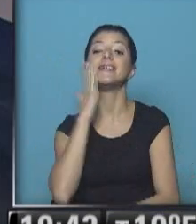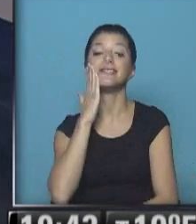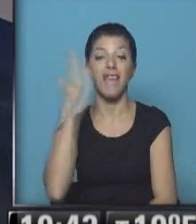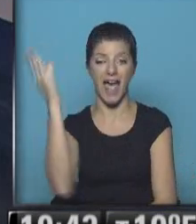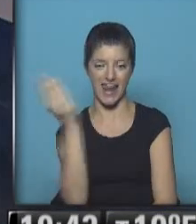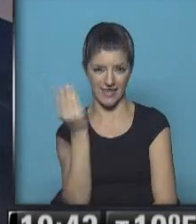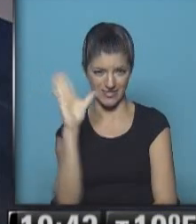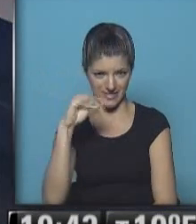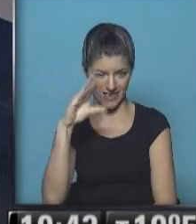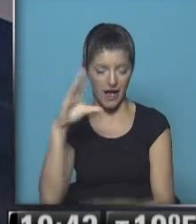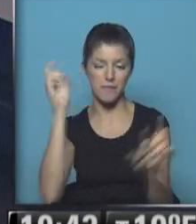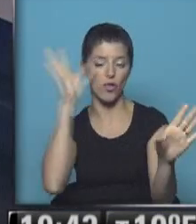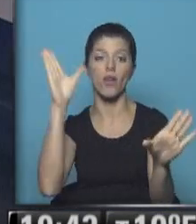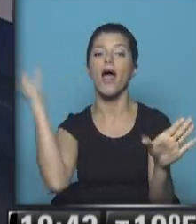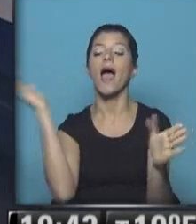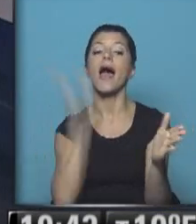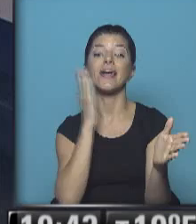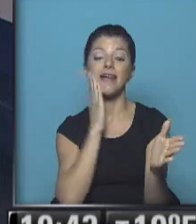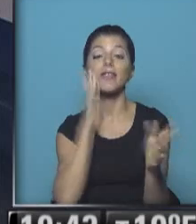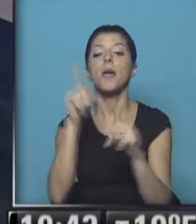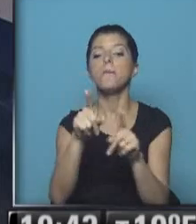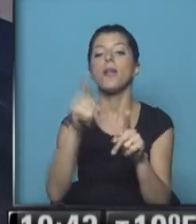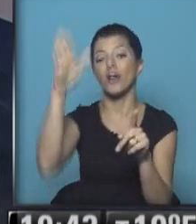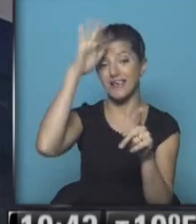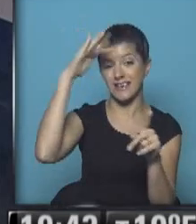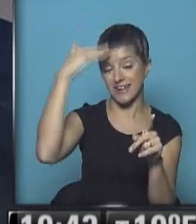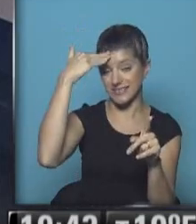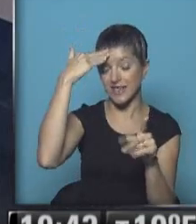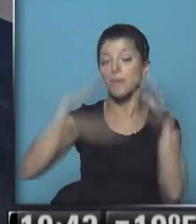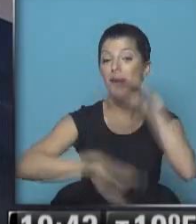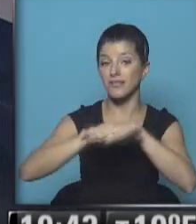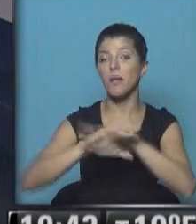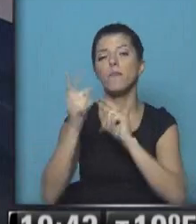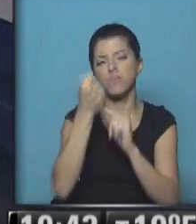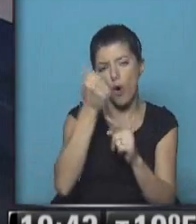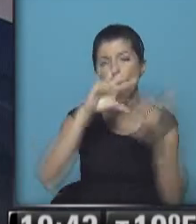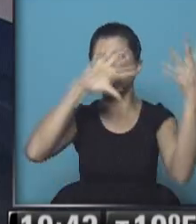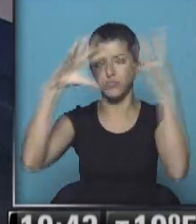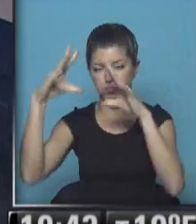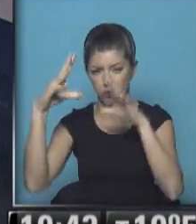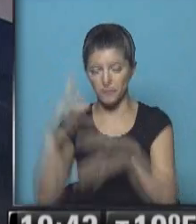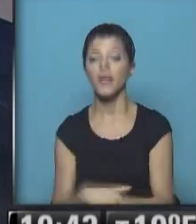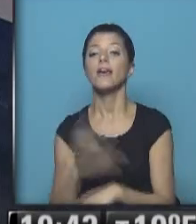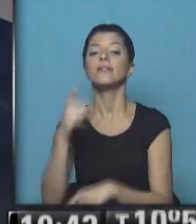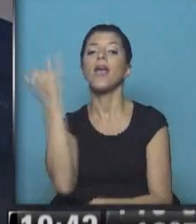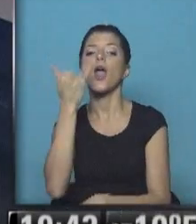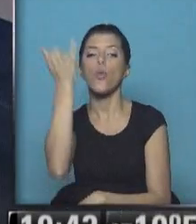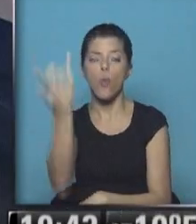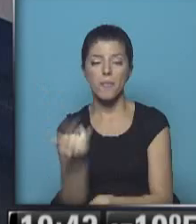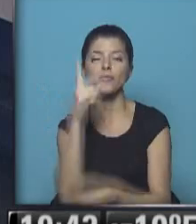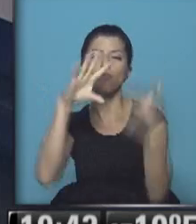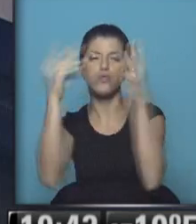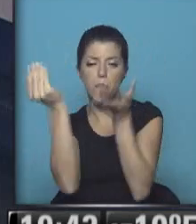tendremos una jornada a pleno sol. Mucho más sol que nubes y muy poco viento. El día jueves un poquito más de nubosidad, apenas un leve ascenso de las